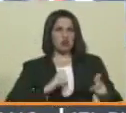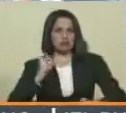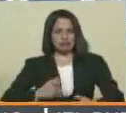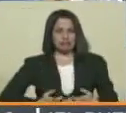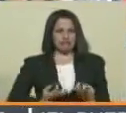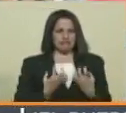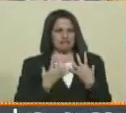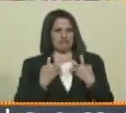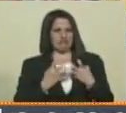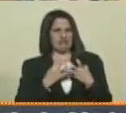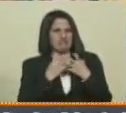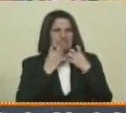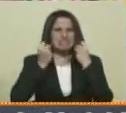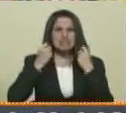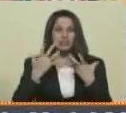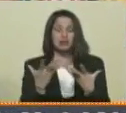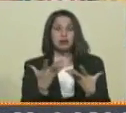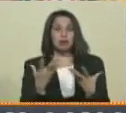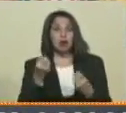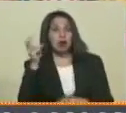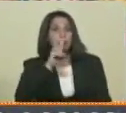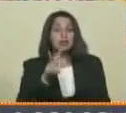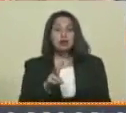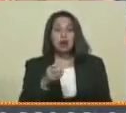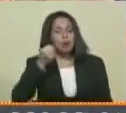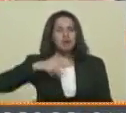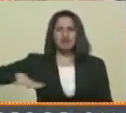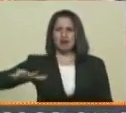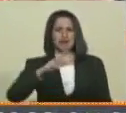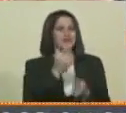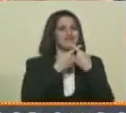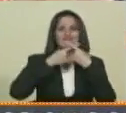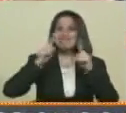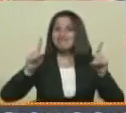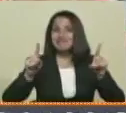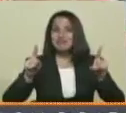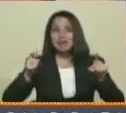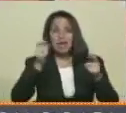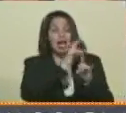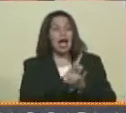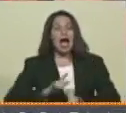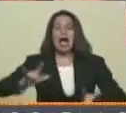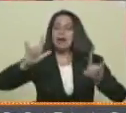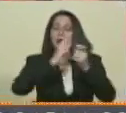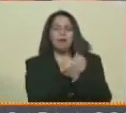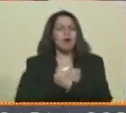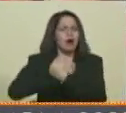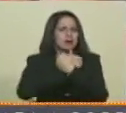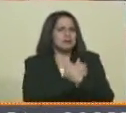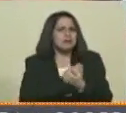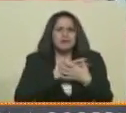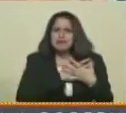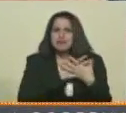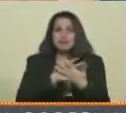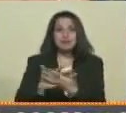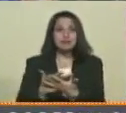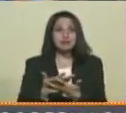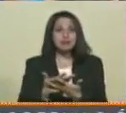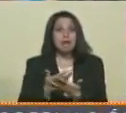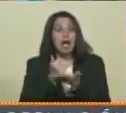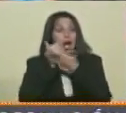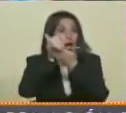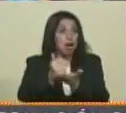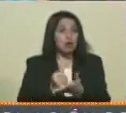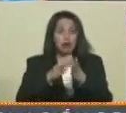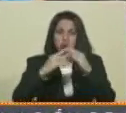de resentimiento. El venezolano, el pueblo, no es así. Nosotros queremos, amamos a todo el mundo y sabemos que debemos